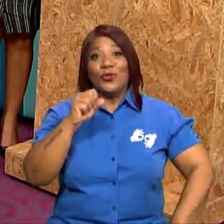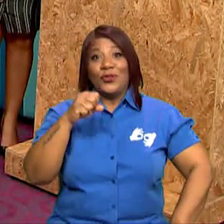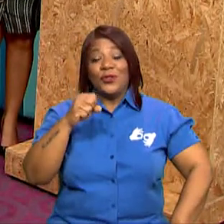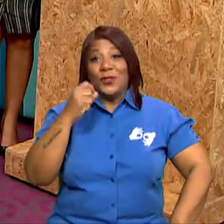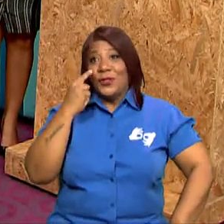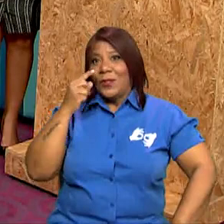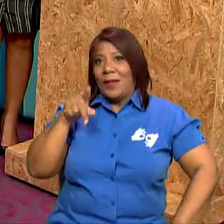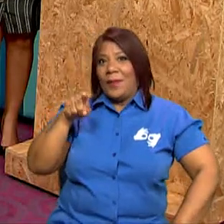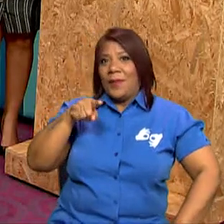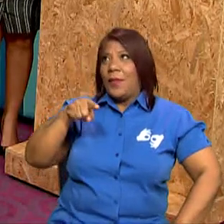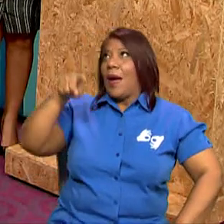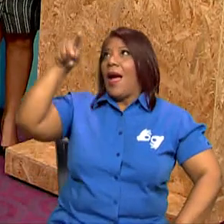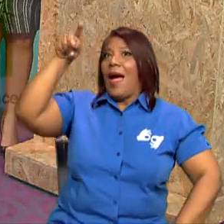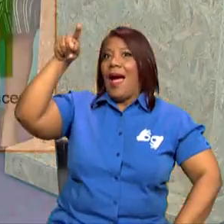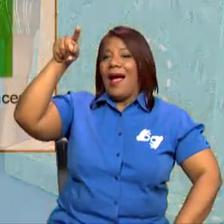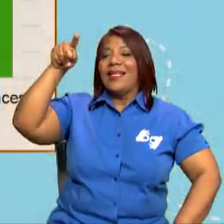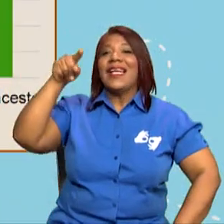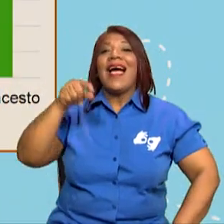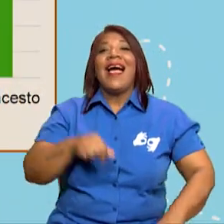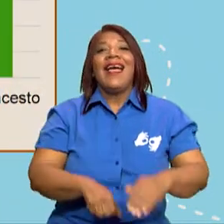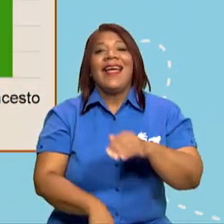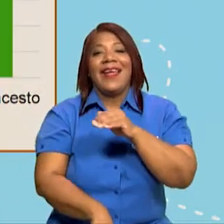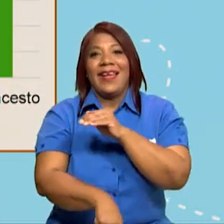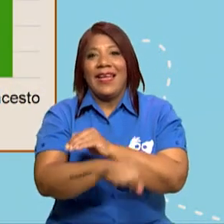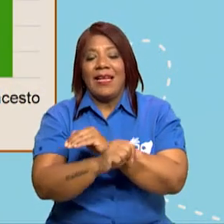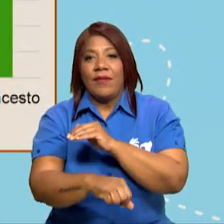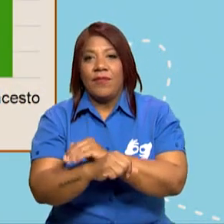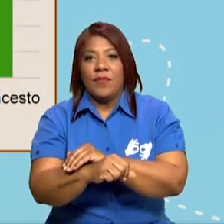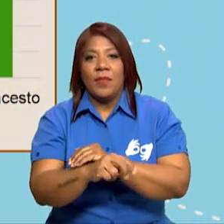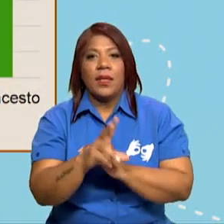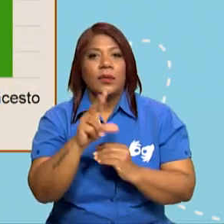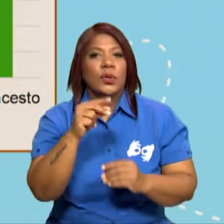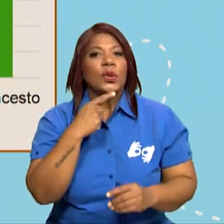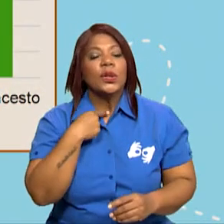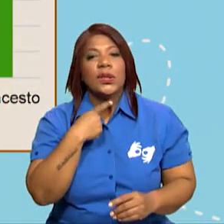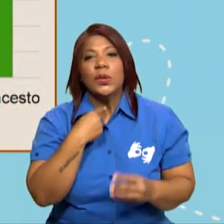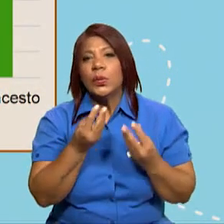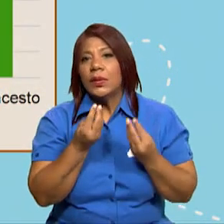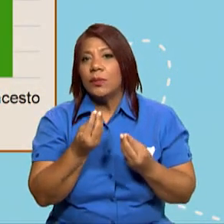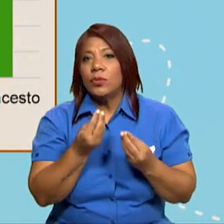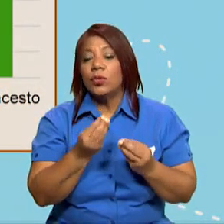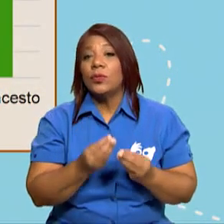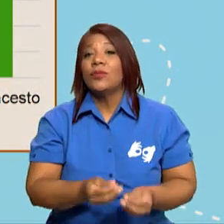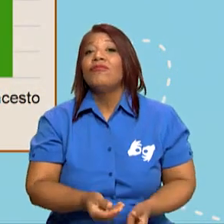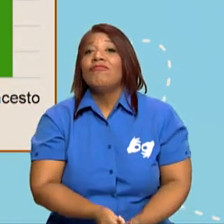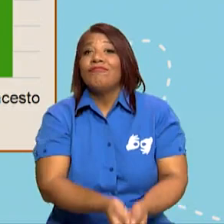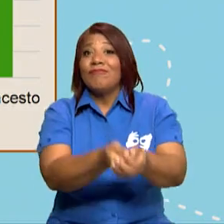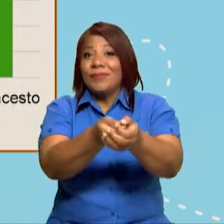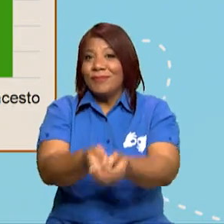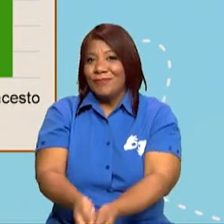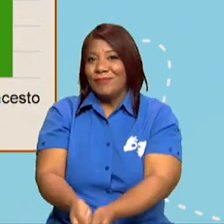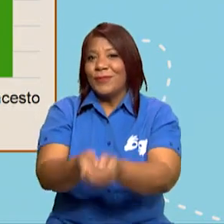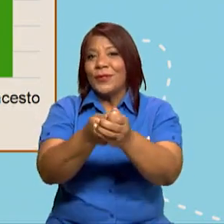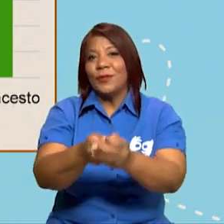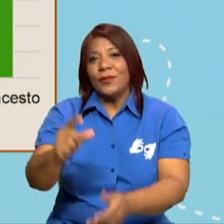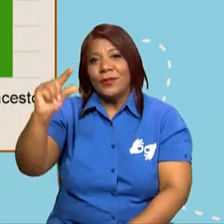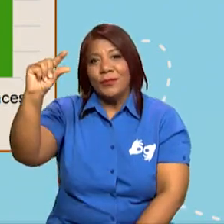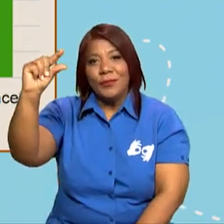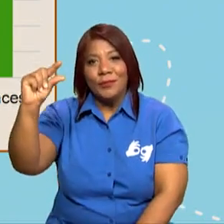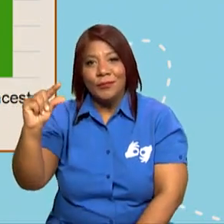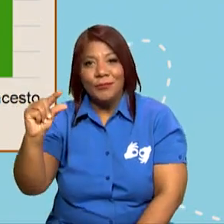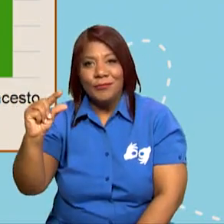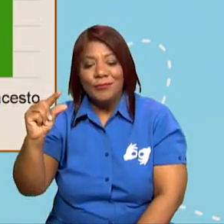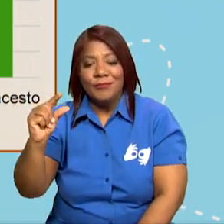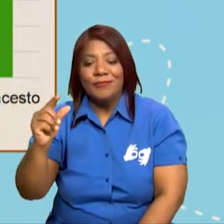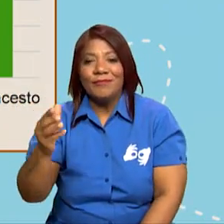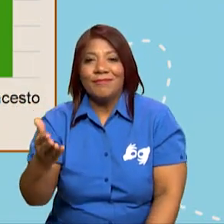Muy bien, porque es la barra más alta. ¿Y cuál es el que menos le gusta? Ah, ¿el voleibol? Sí, porque